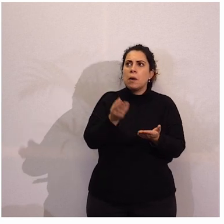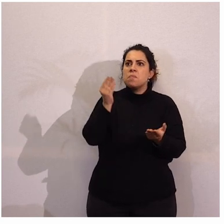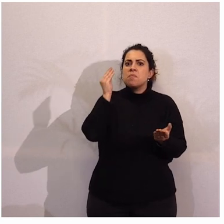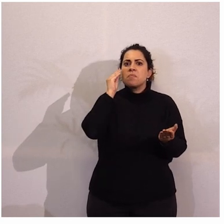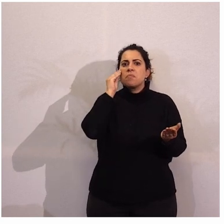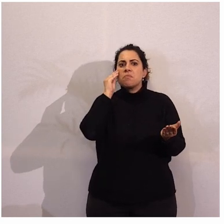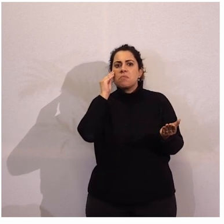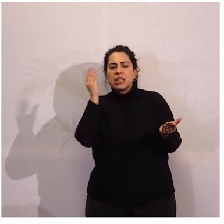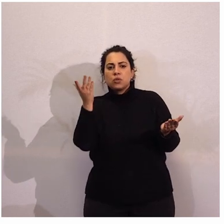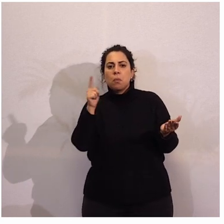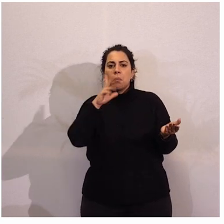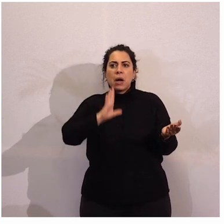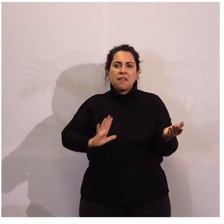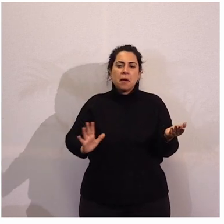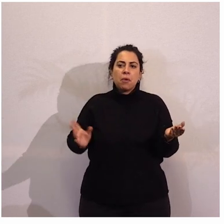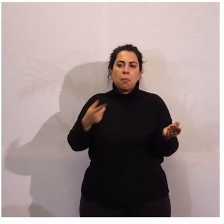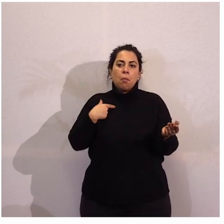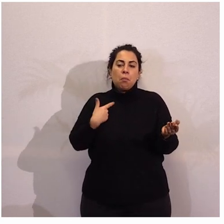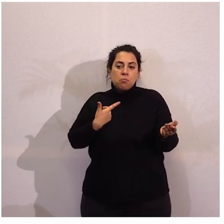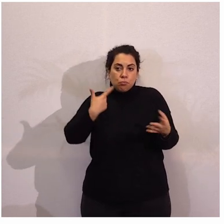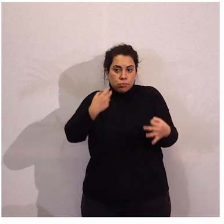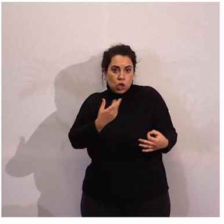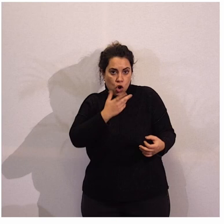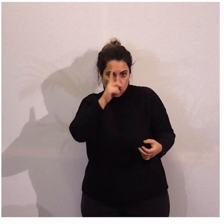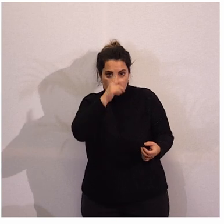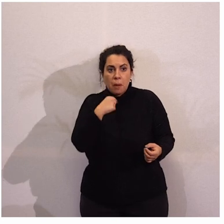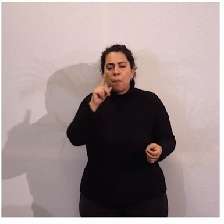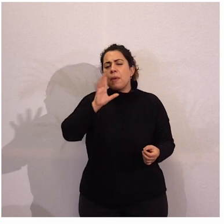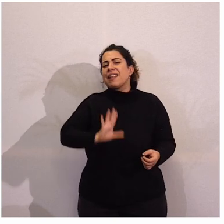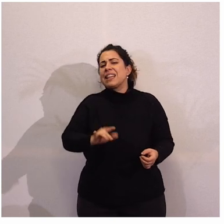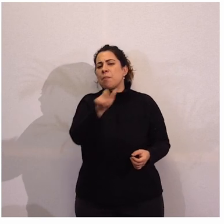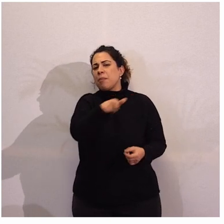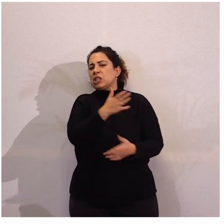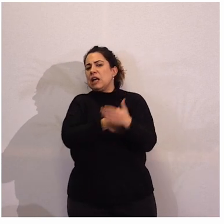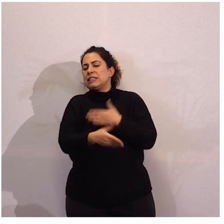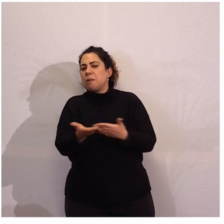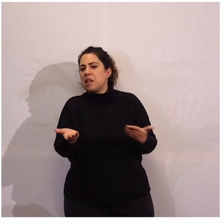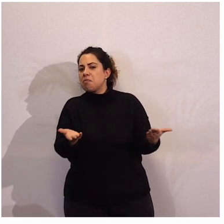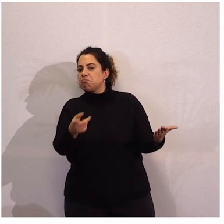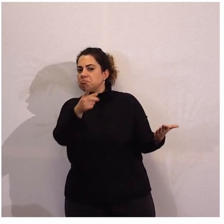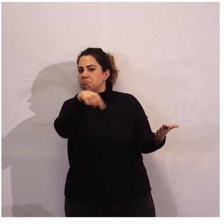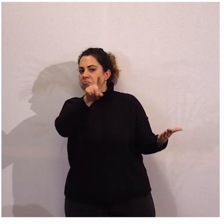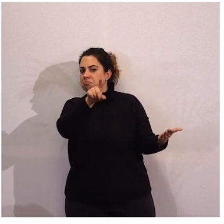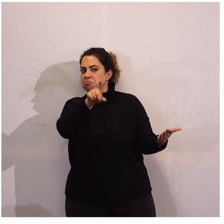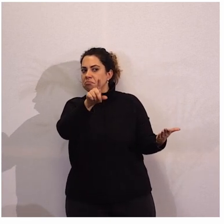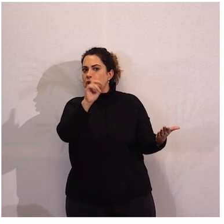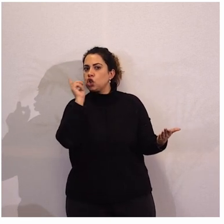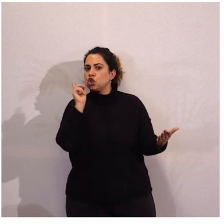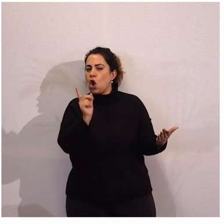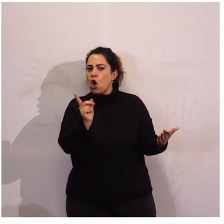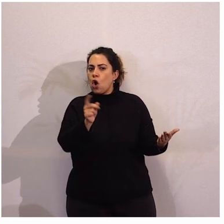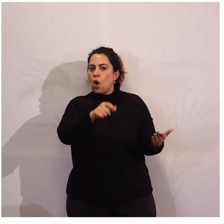nos parece, ¿no? Así desde el desconocimiento, siempre parece que las personas con discapacidad son solo personas